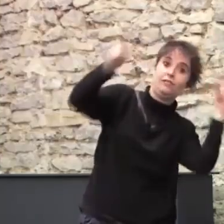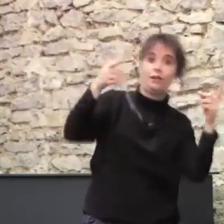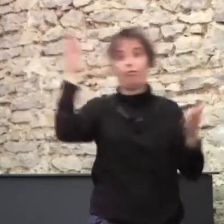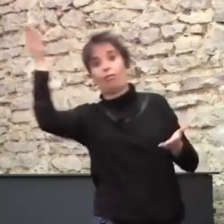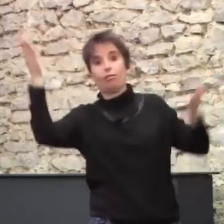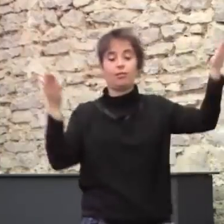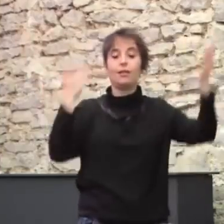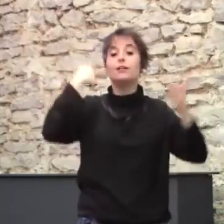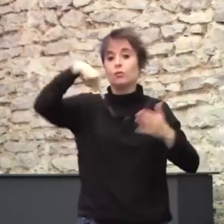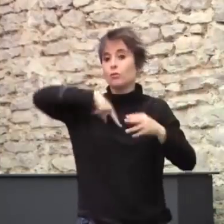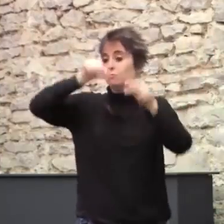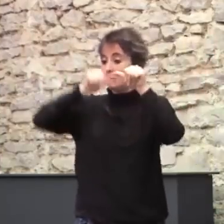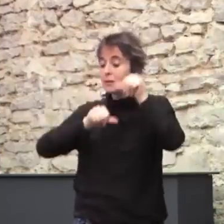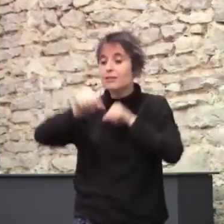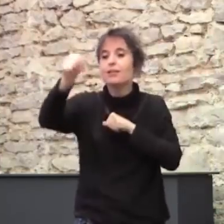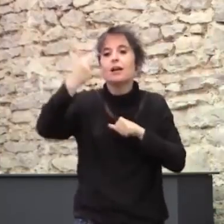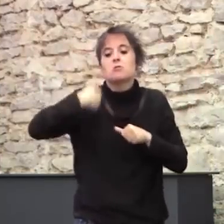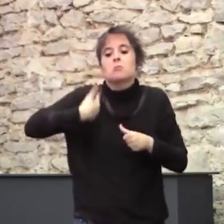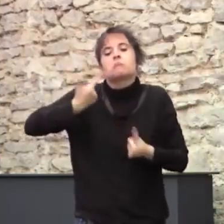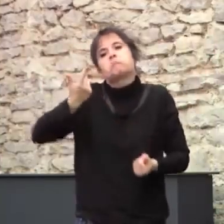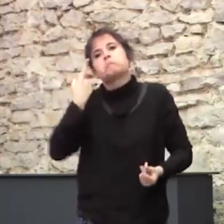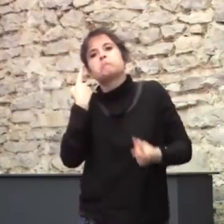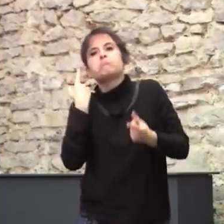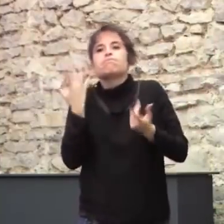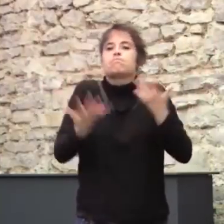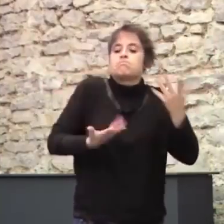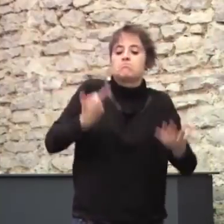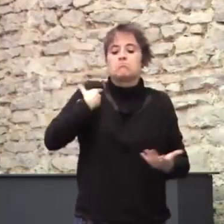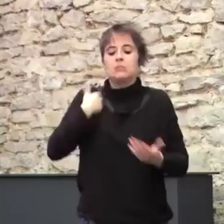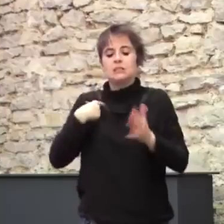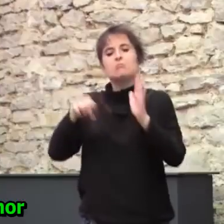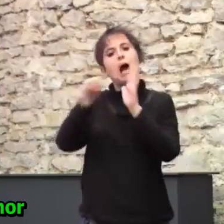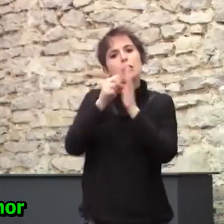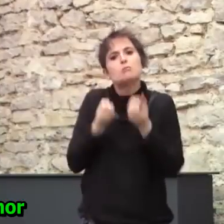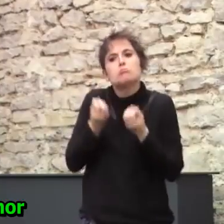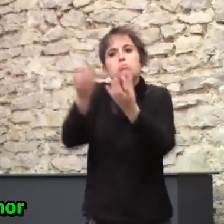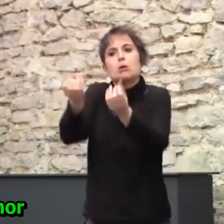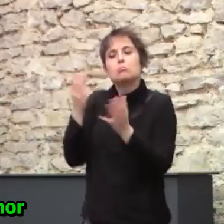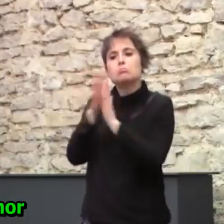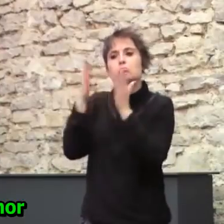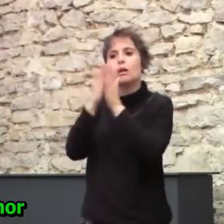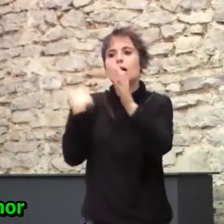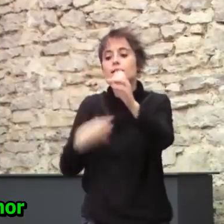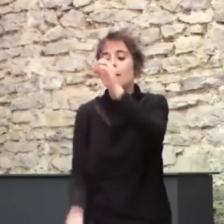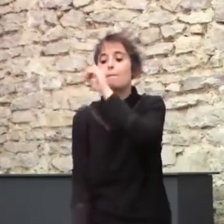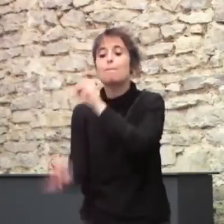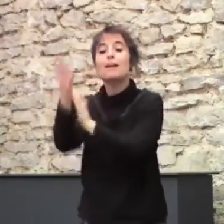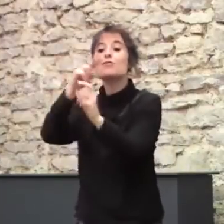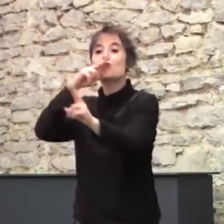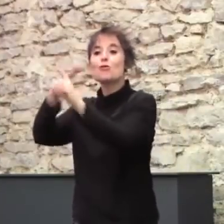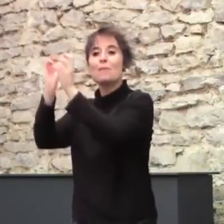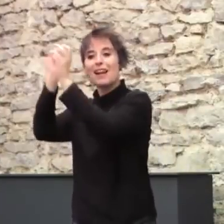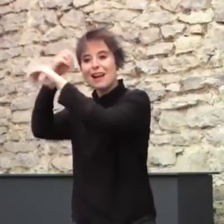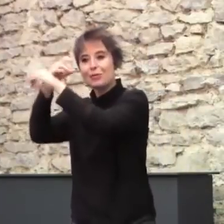partir de ahí, pues fui lanzando, bueno, pues mis artículos, etcétera, hasta que creé el Laboratorio del Amor y la